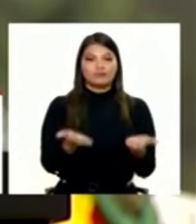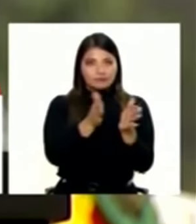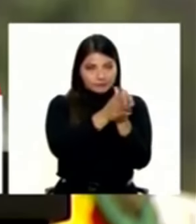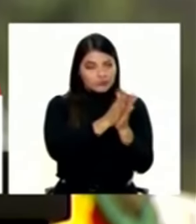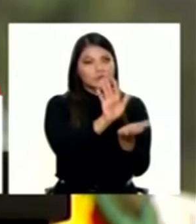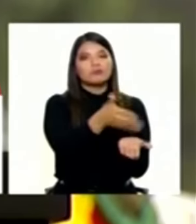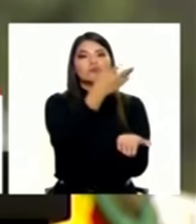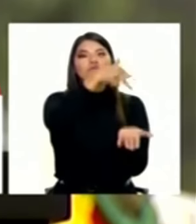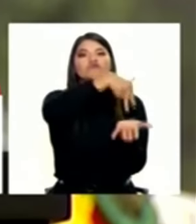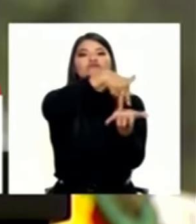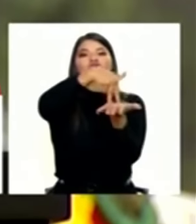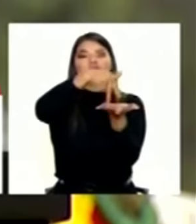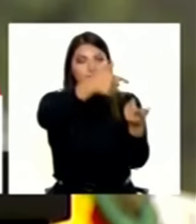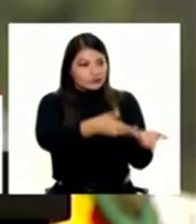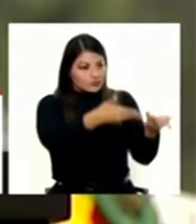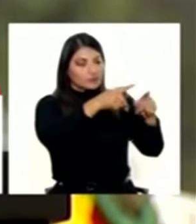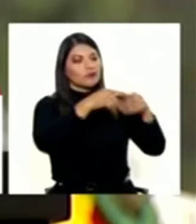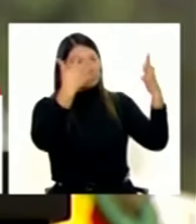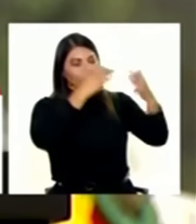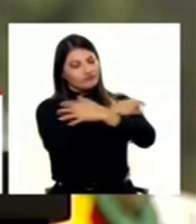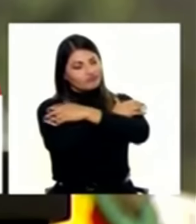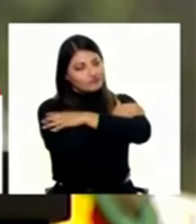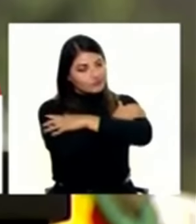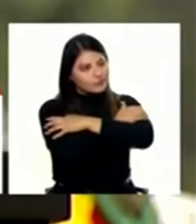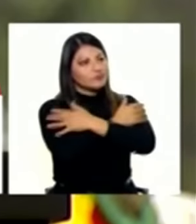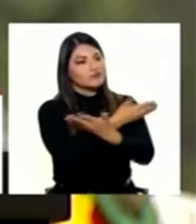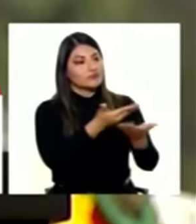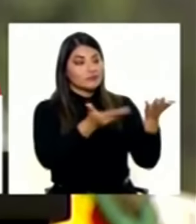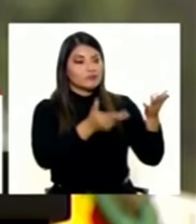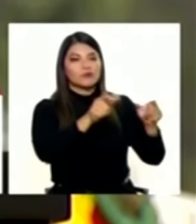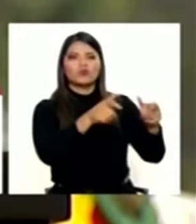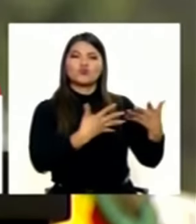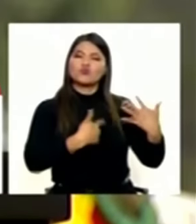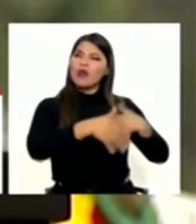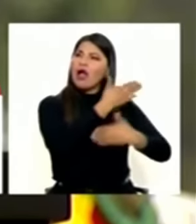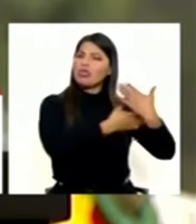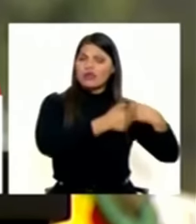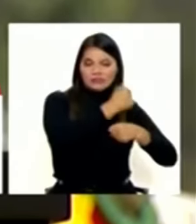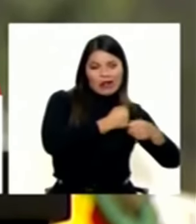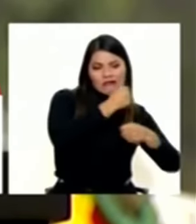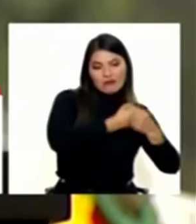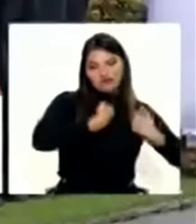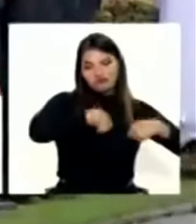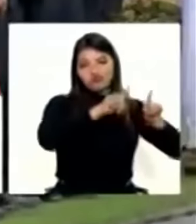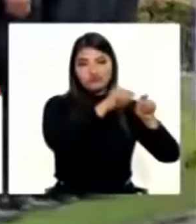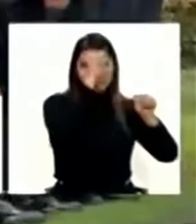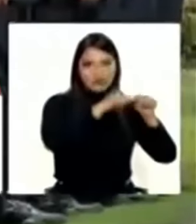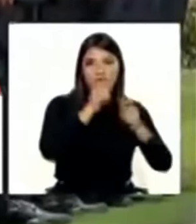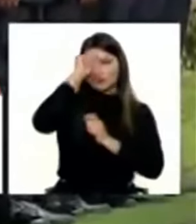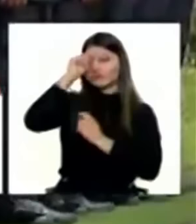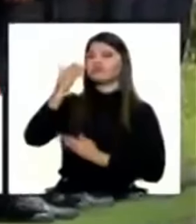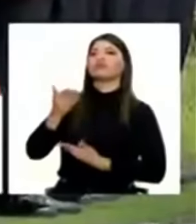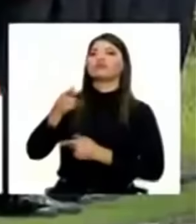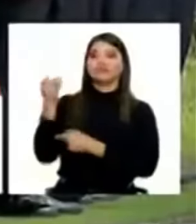pie para darles un fuerte abrazo de agradecimiento por su entrega y valor en defensa de los ideales de esta gran